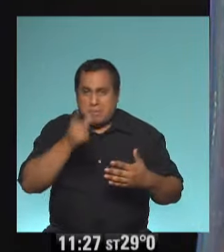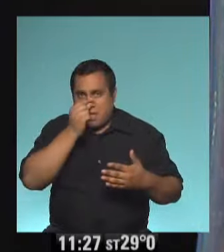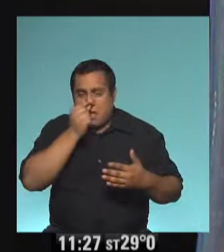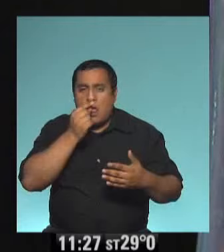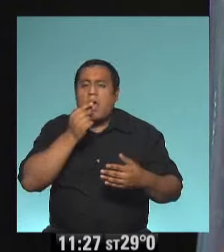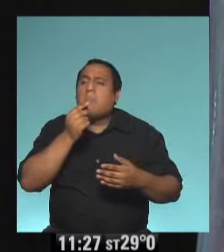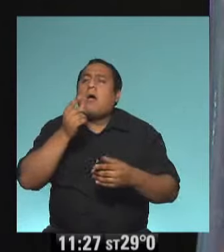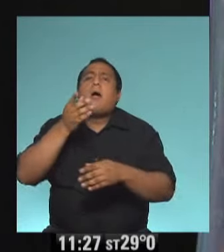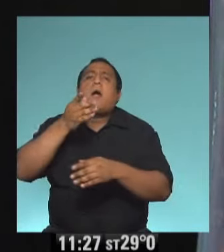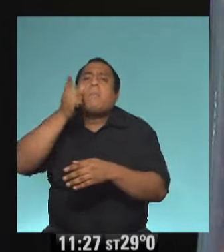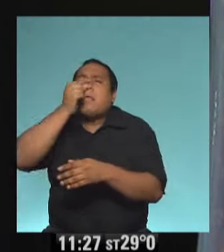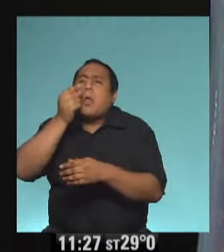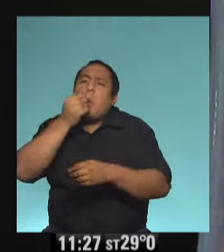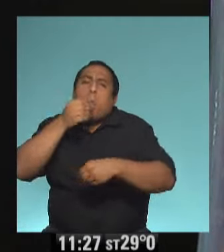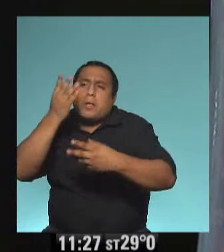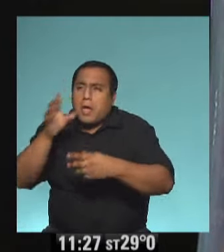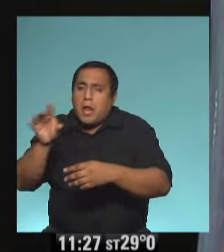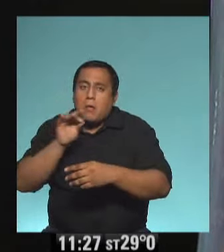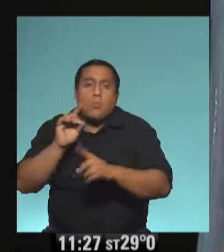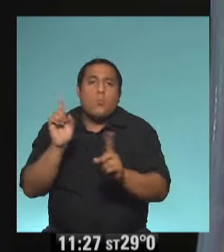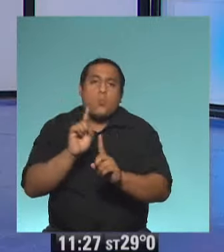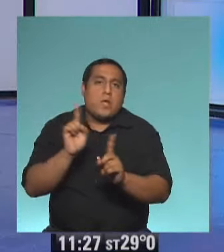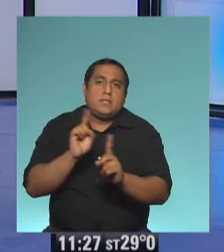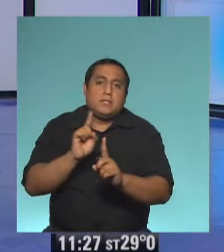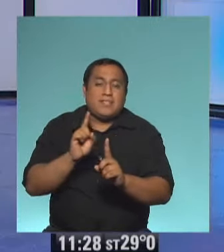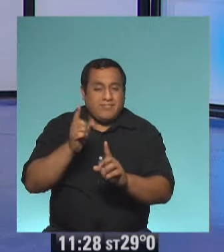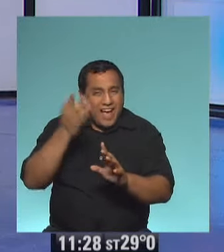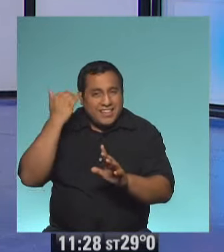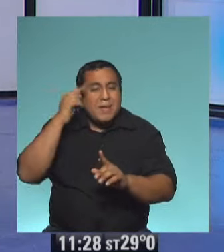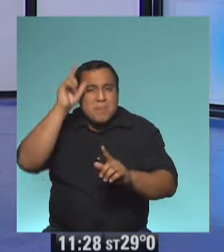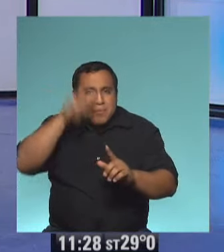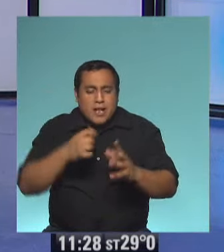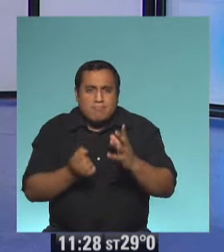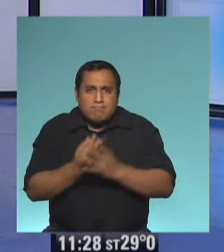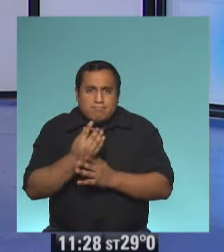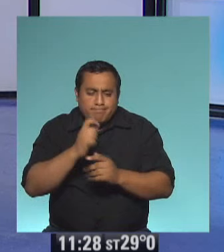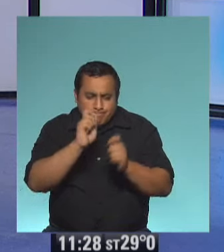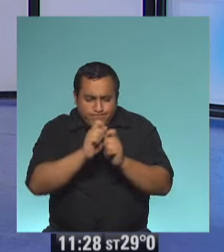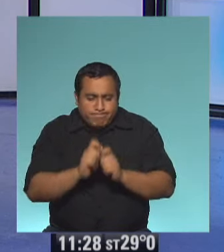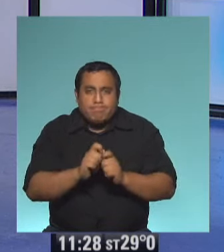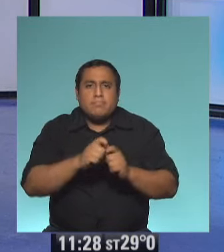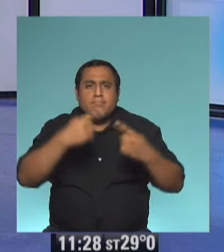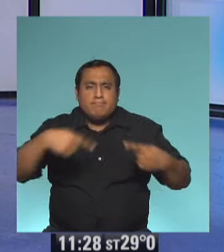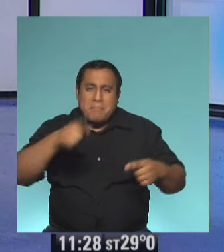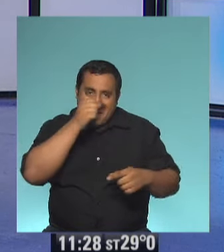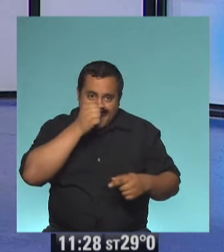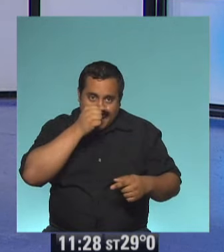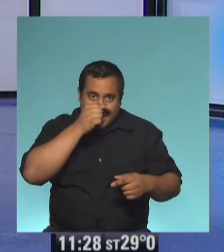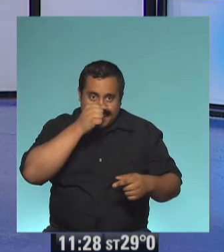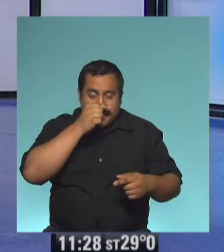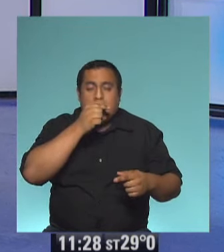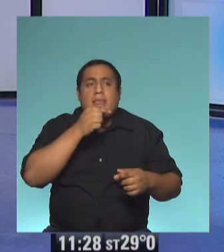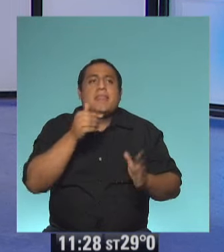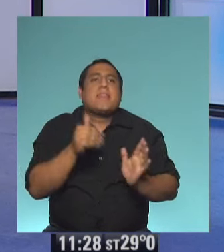cualquier madera. No, de ninguna manera. Incluso habíamos hablado con un luthier en ese momento que hacía instrumentos de madera, incluso, y sí, también